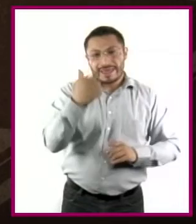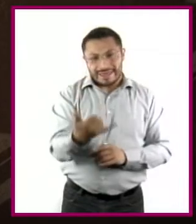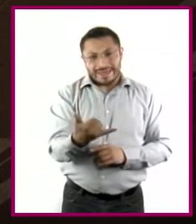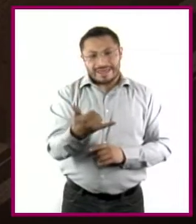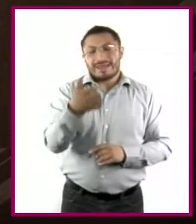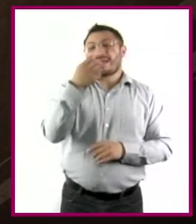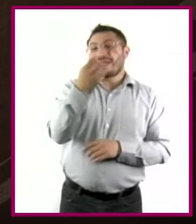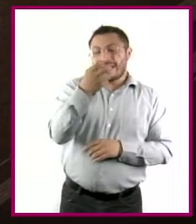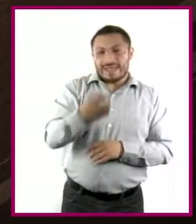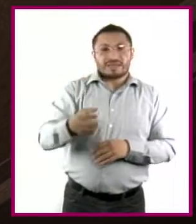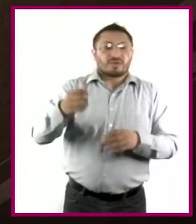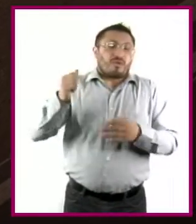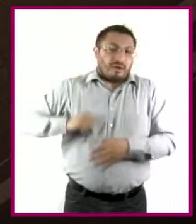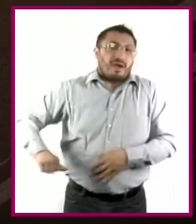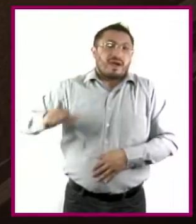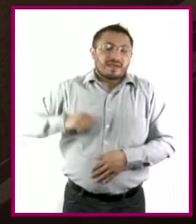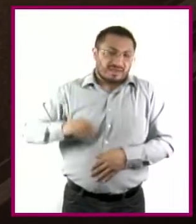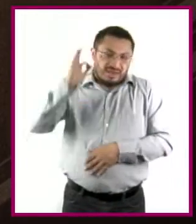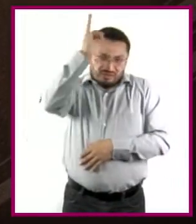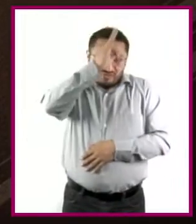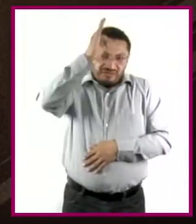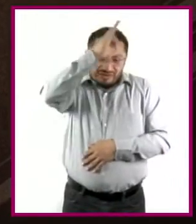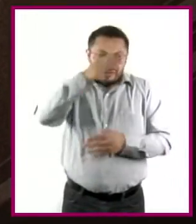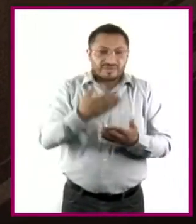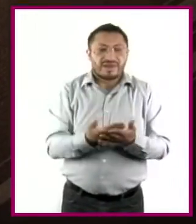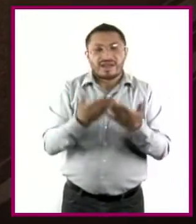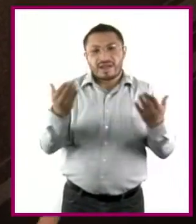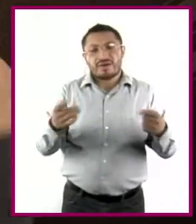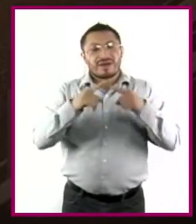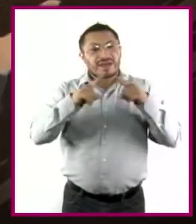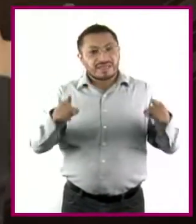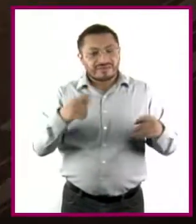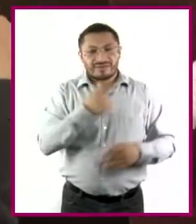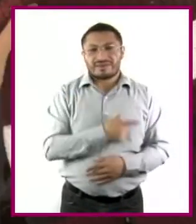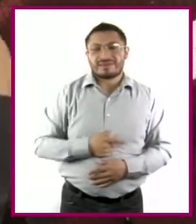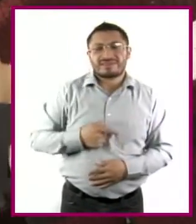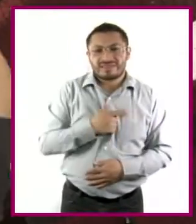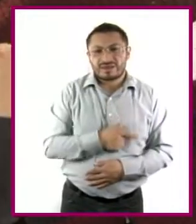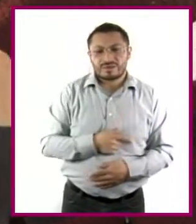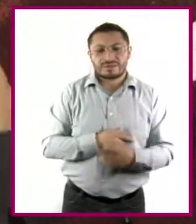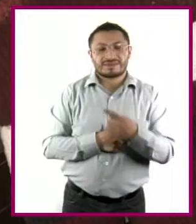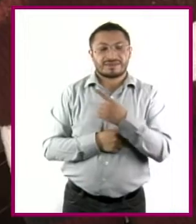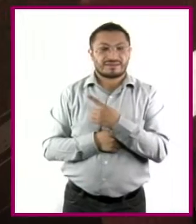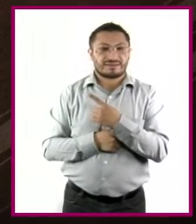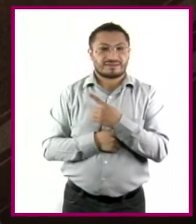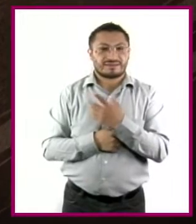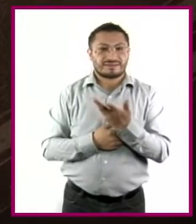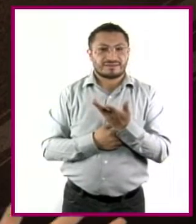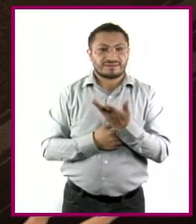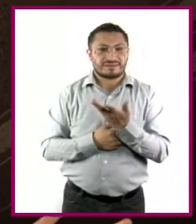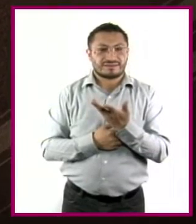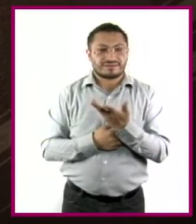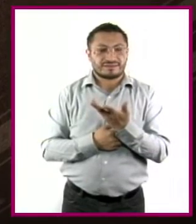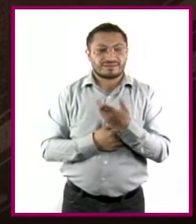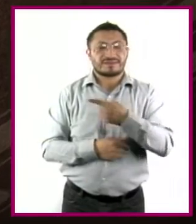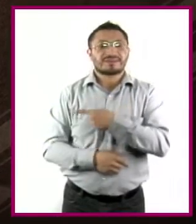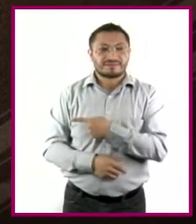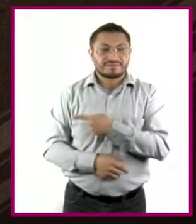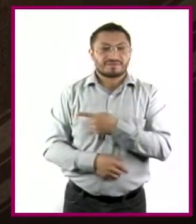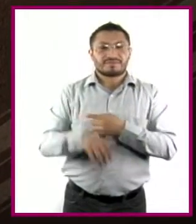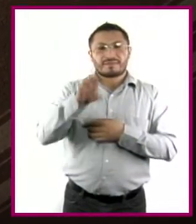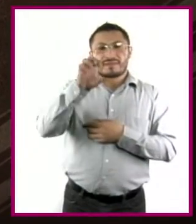filosofía. Vamos ahora con otro tipo de ensayo que le gusta mucho a el ensayo